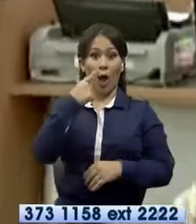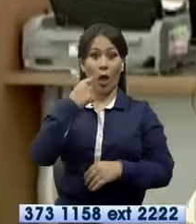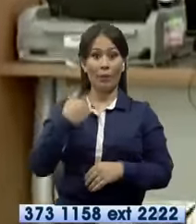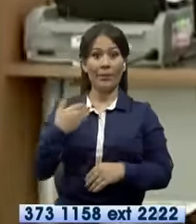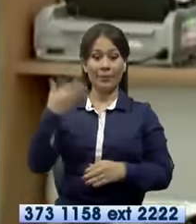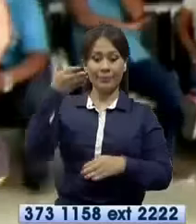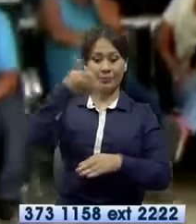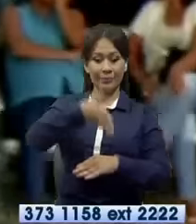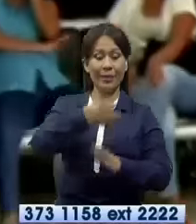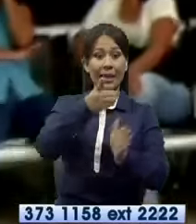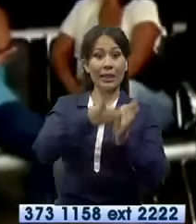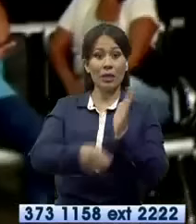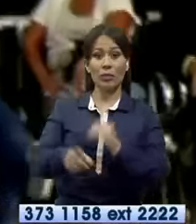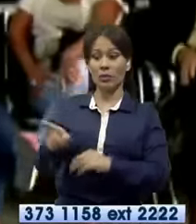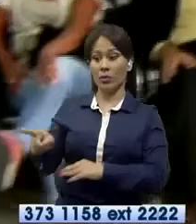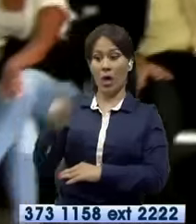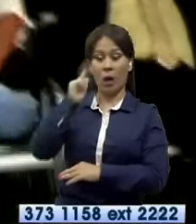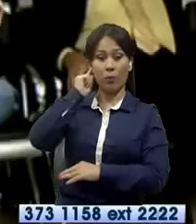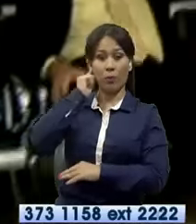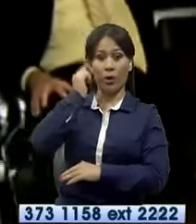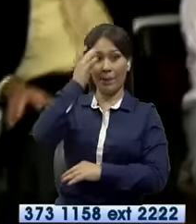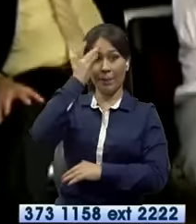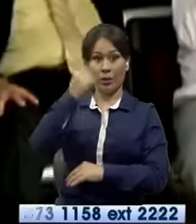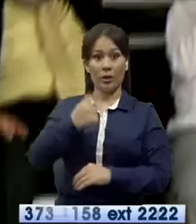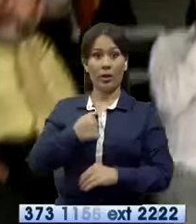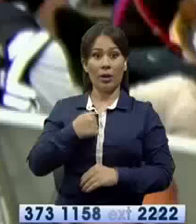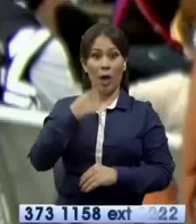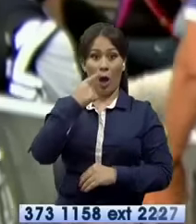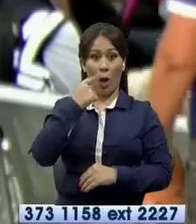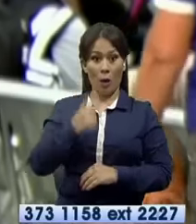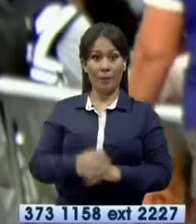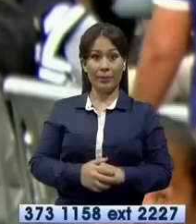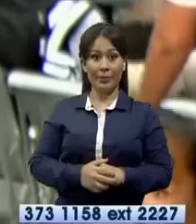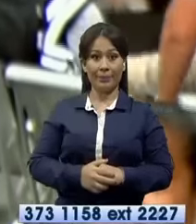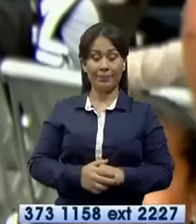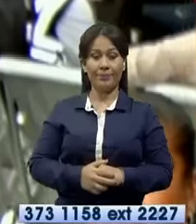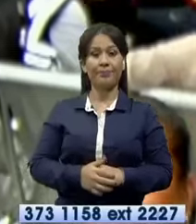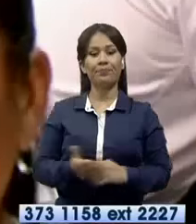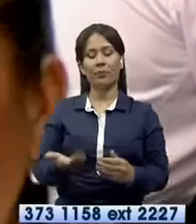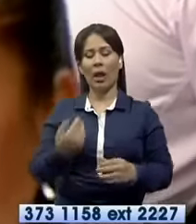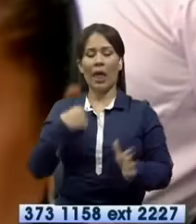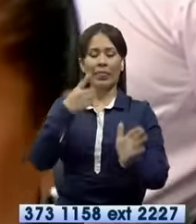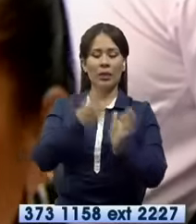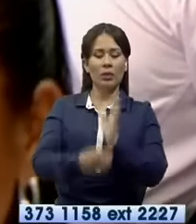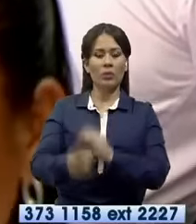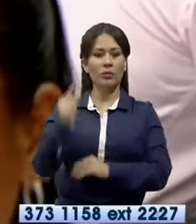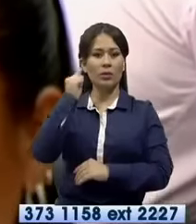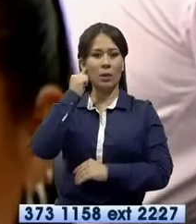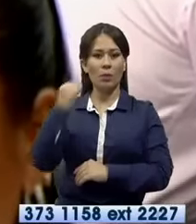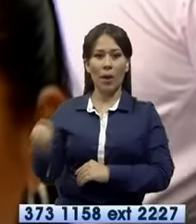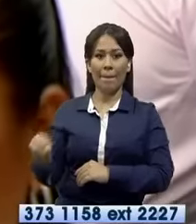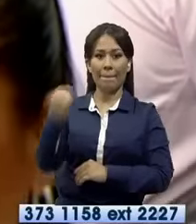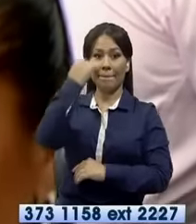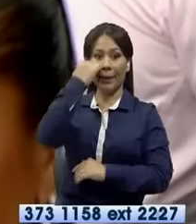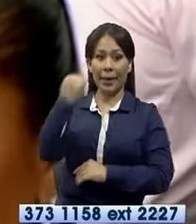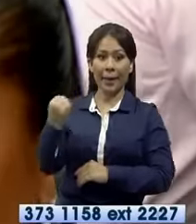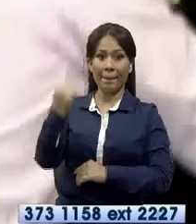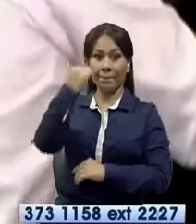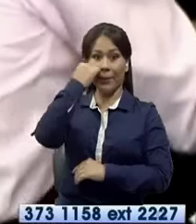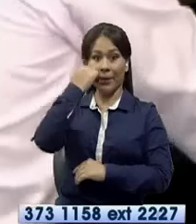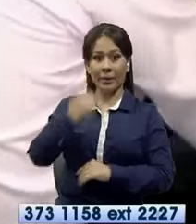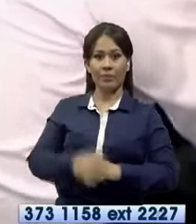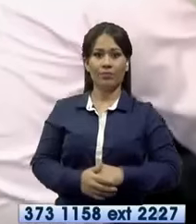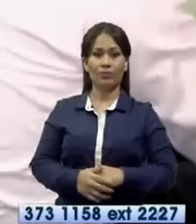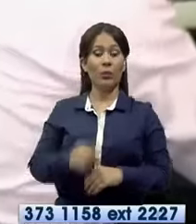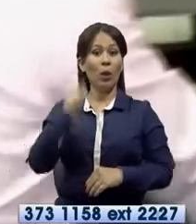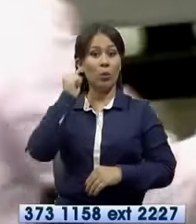la fiscalía. Tras él iban los agentes de la Policía Nacional trasladando a la presunta autora de sus heridas, quien fue detenida. Me